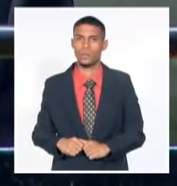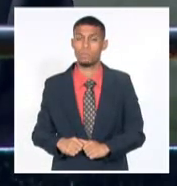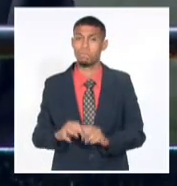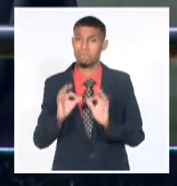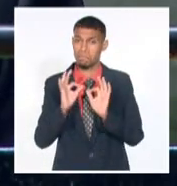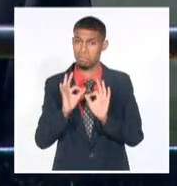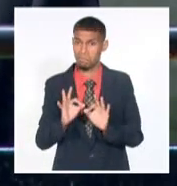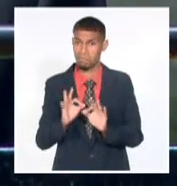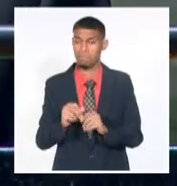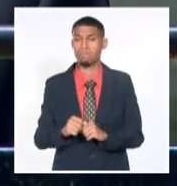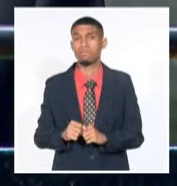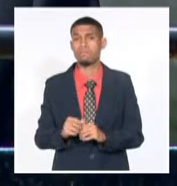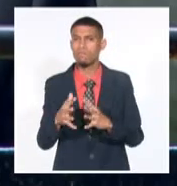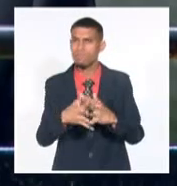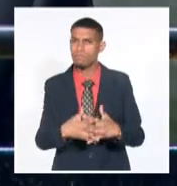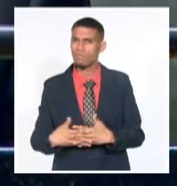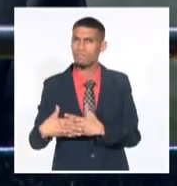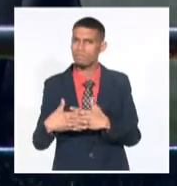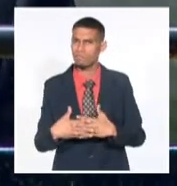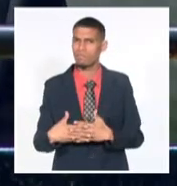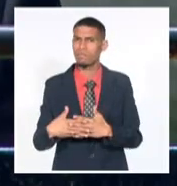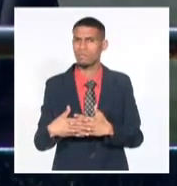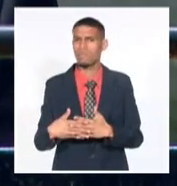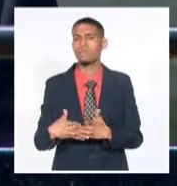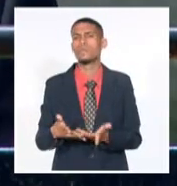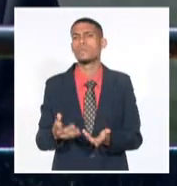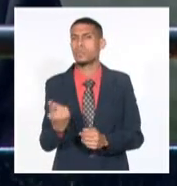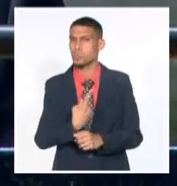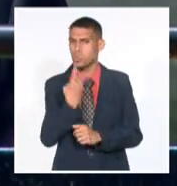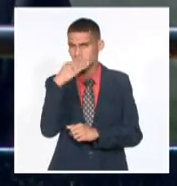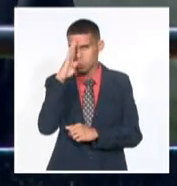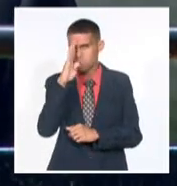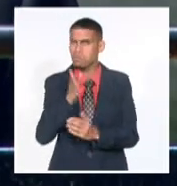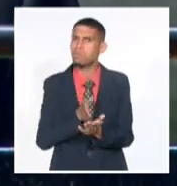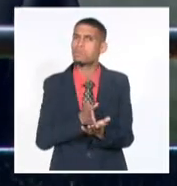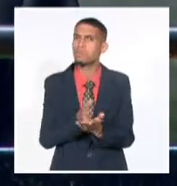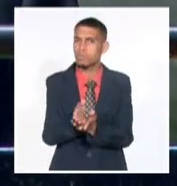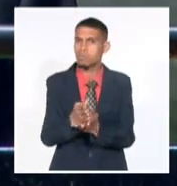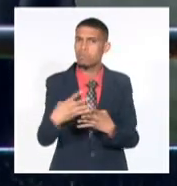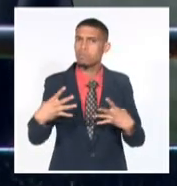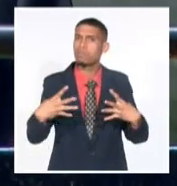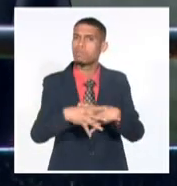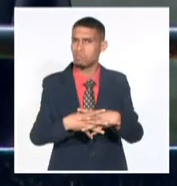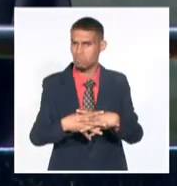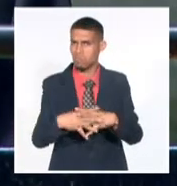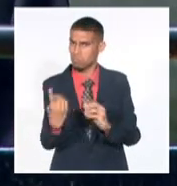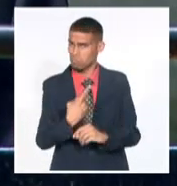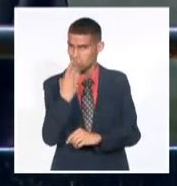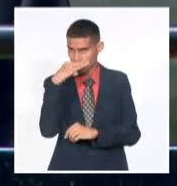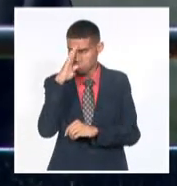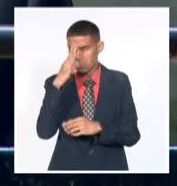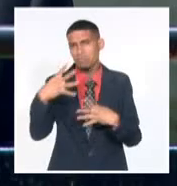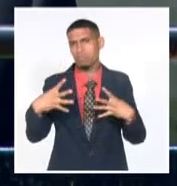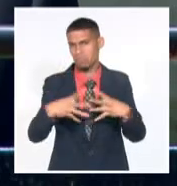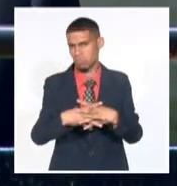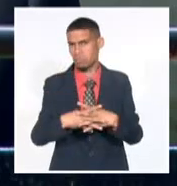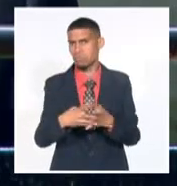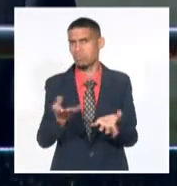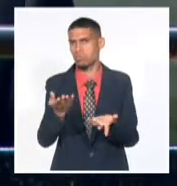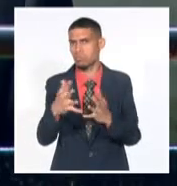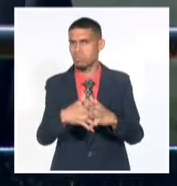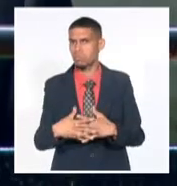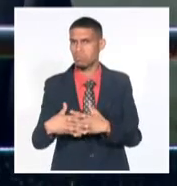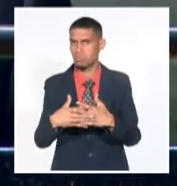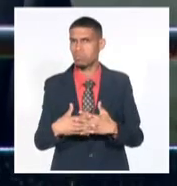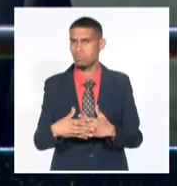gobierno, continuaremos tendiendo puentes con el pueblo estadounidense, como hacemos